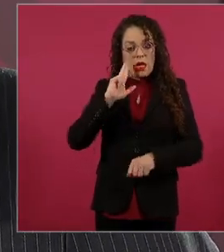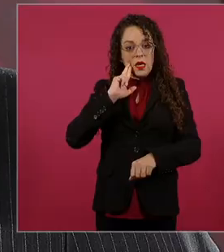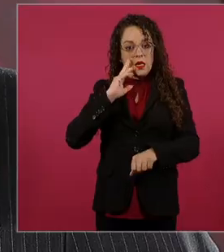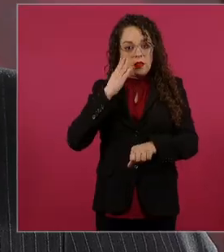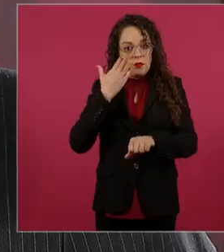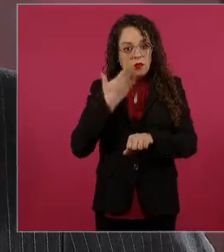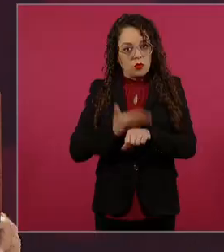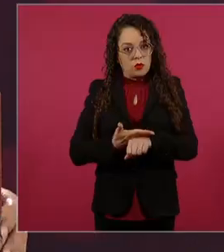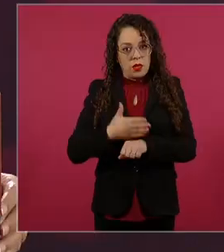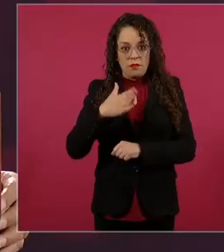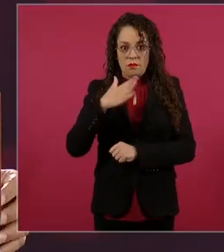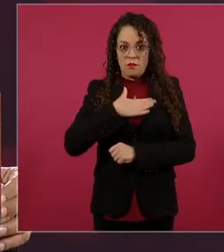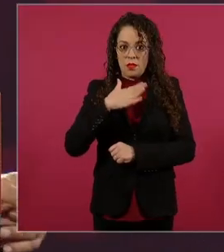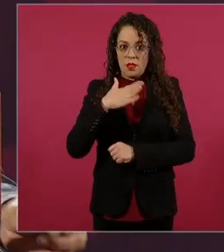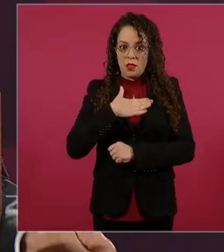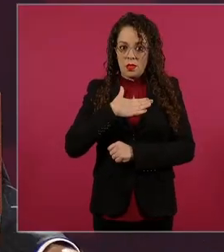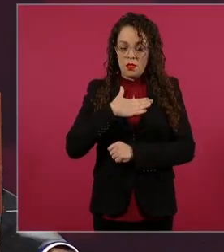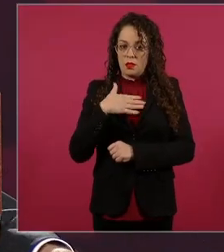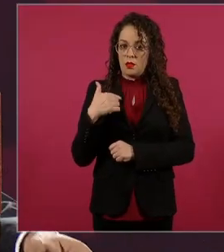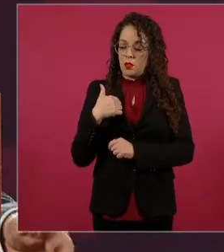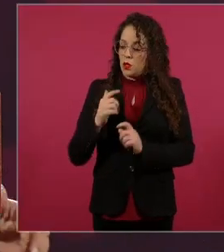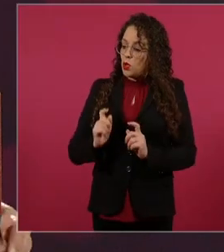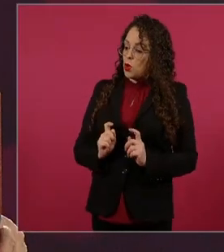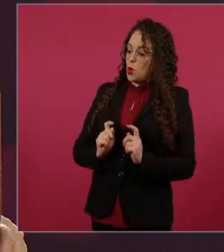El mando